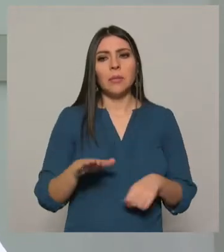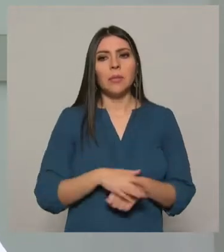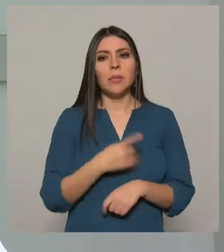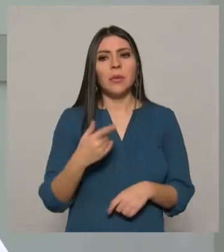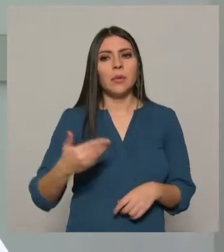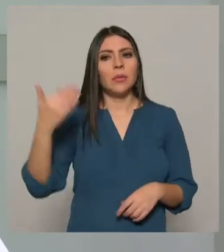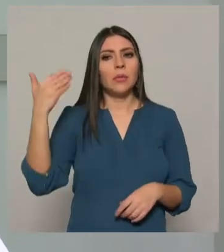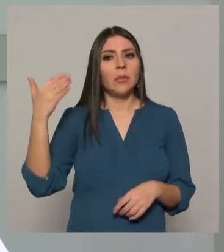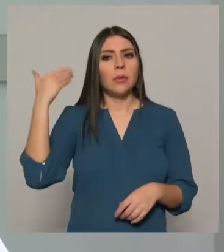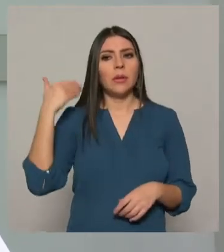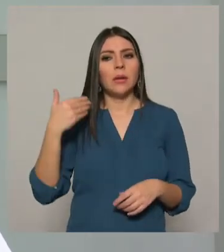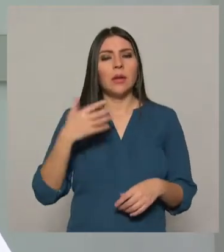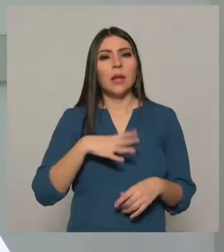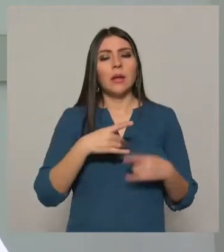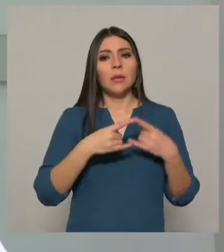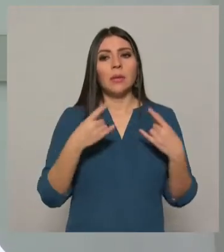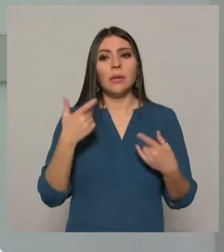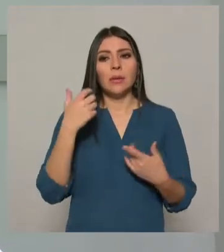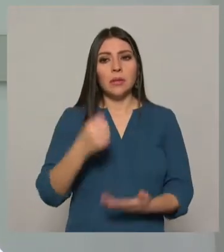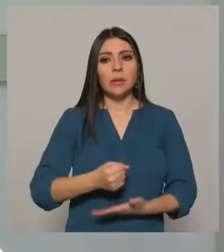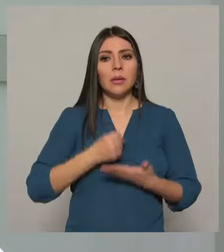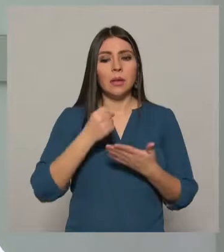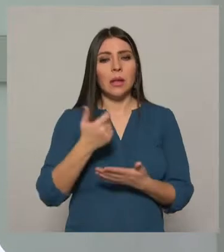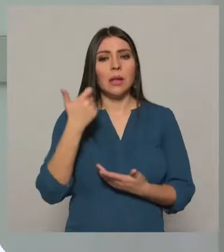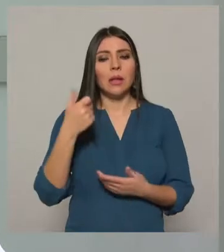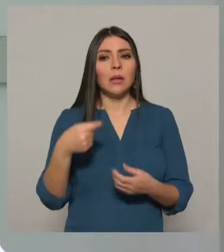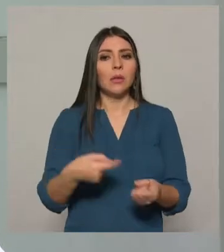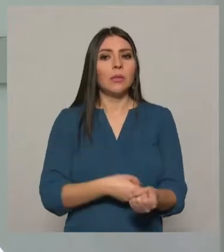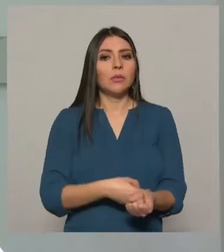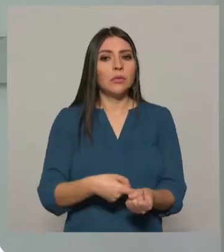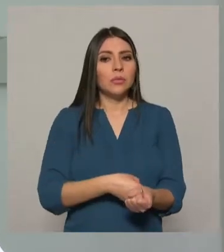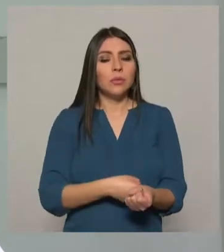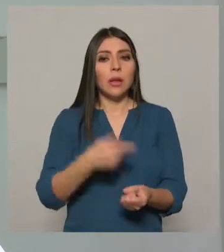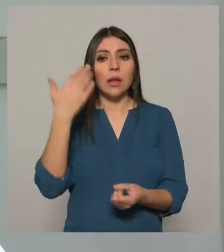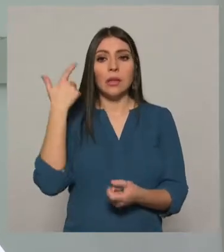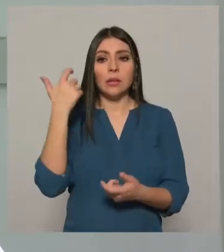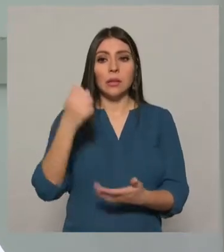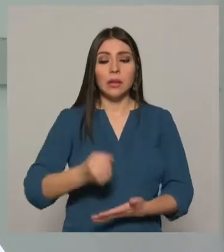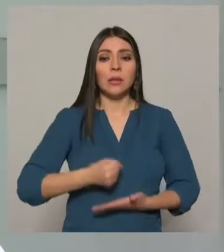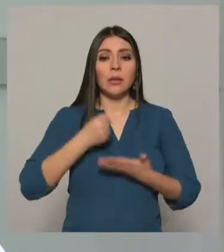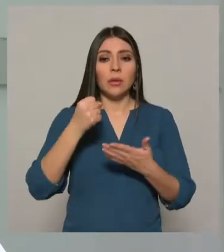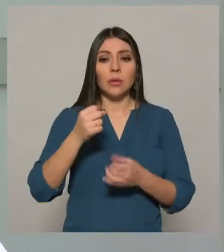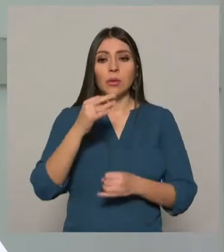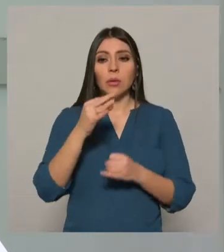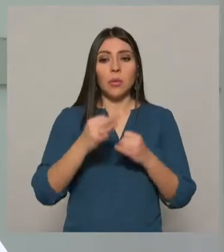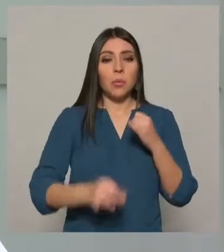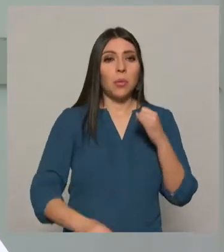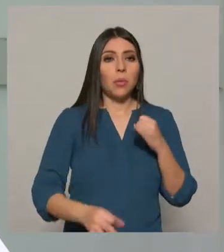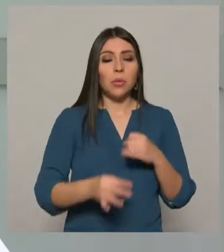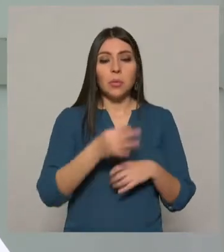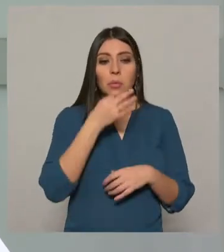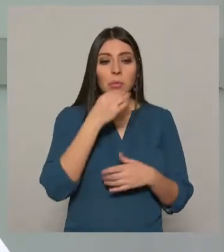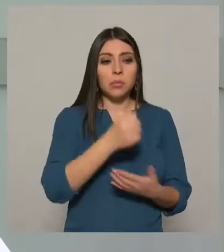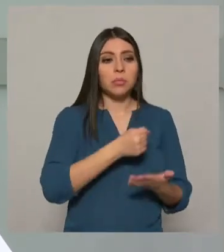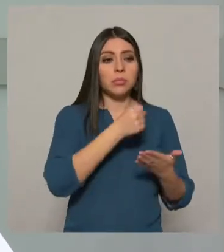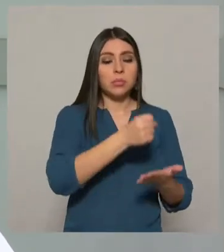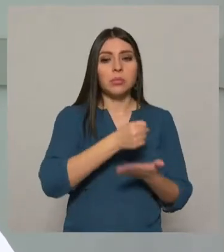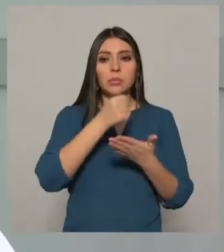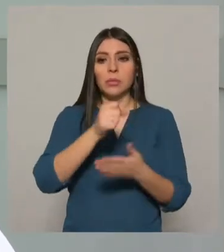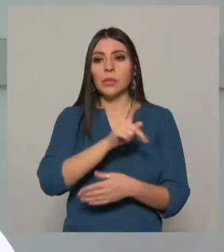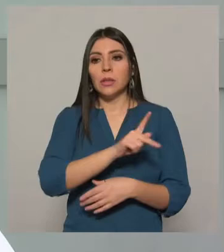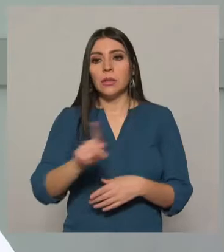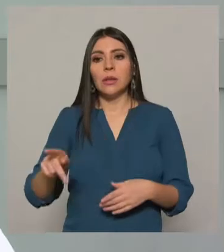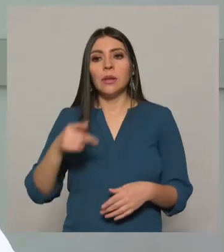históricamente, también hay que señalar, el presupuesto se ocultaba. El presupuesto se entregaba en el último instante, en el último minuto, a los legisladores se